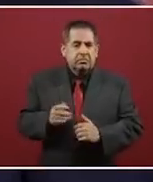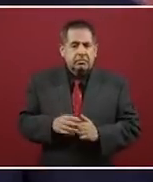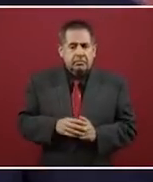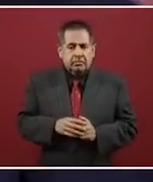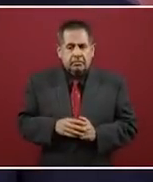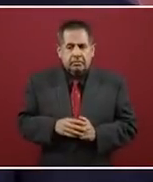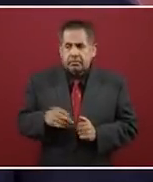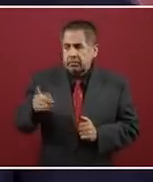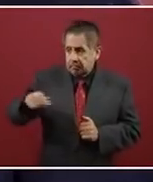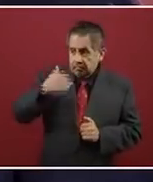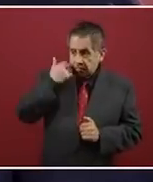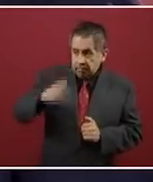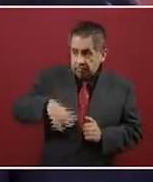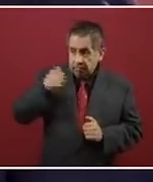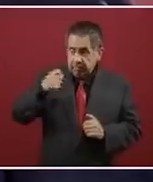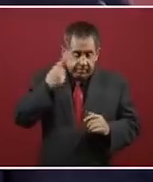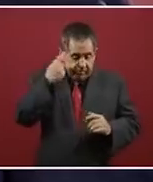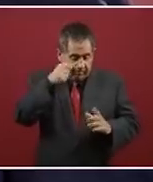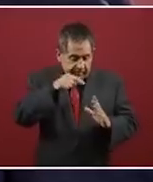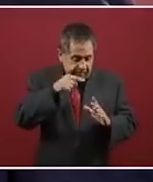este esfuerzo